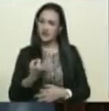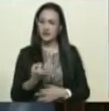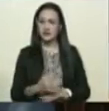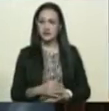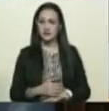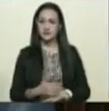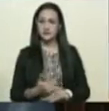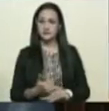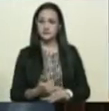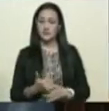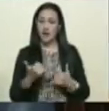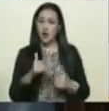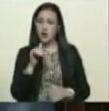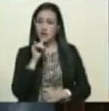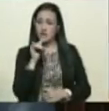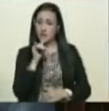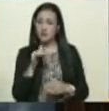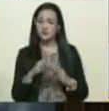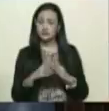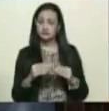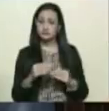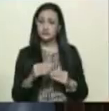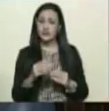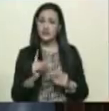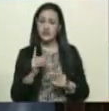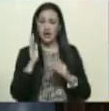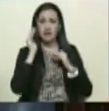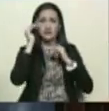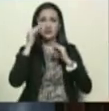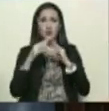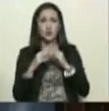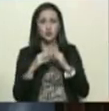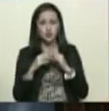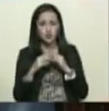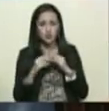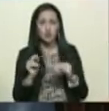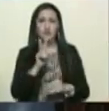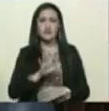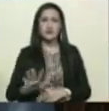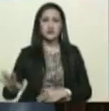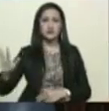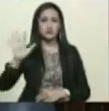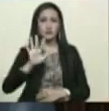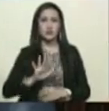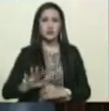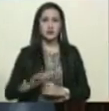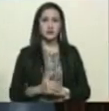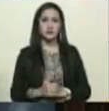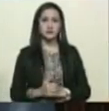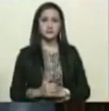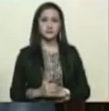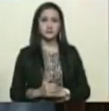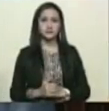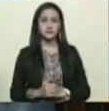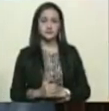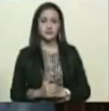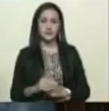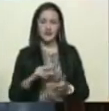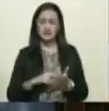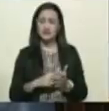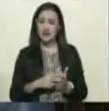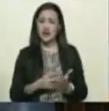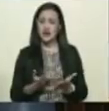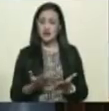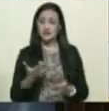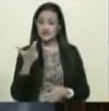acá informando merece la atención del cuadro de venezuela esto revela una disposición muy seria muy